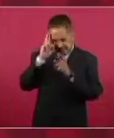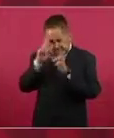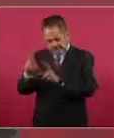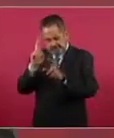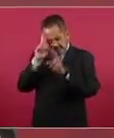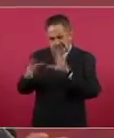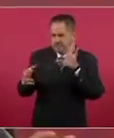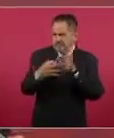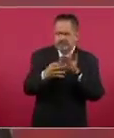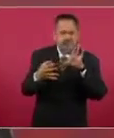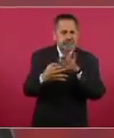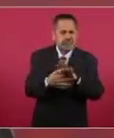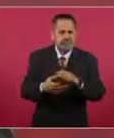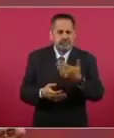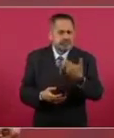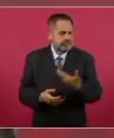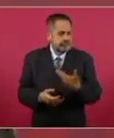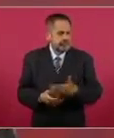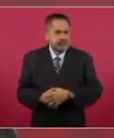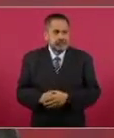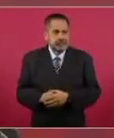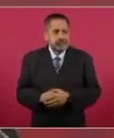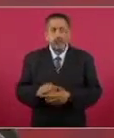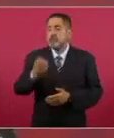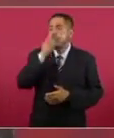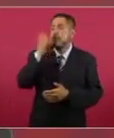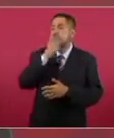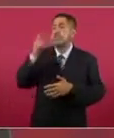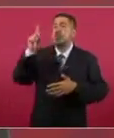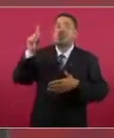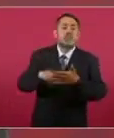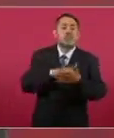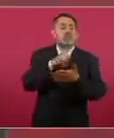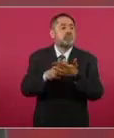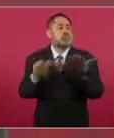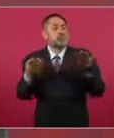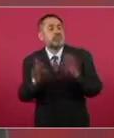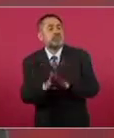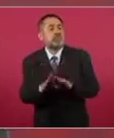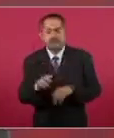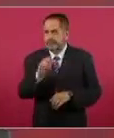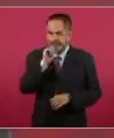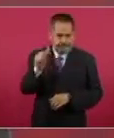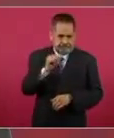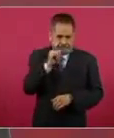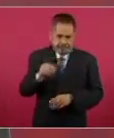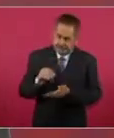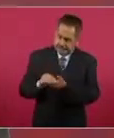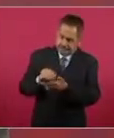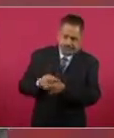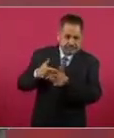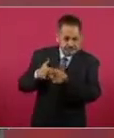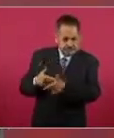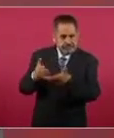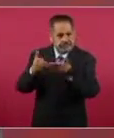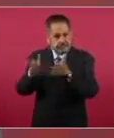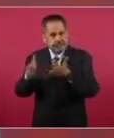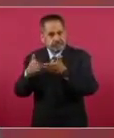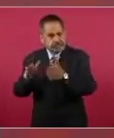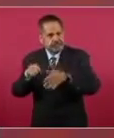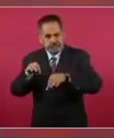No ha habido suspensión de clases, al contrario,